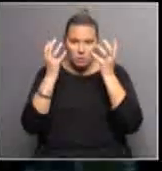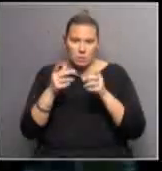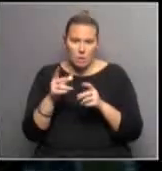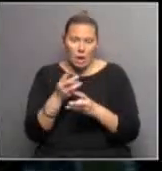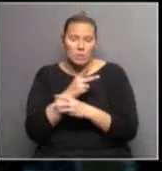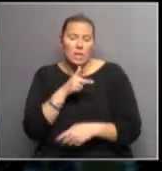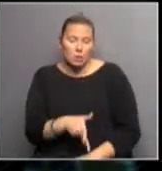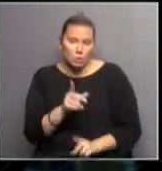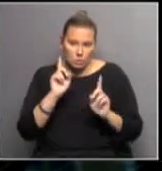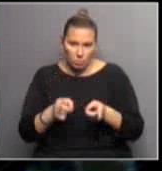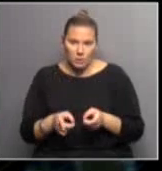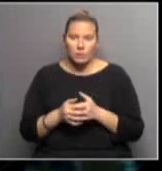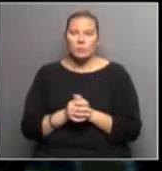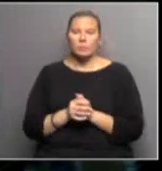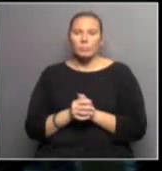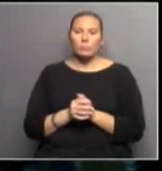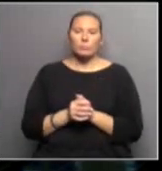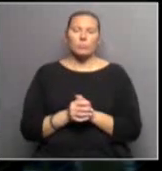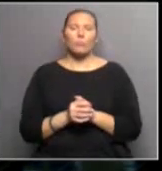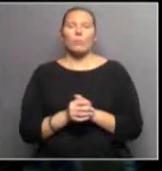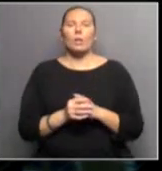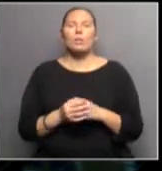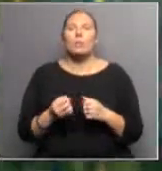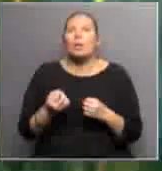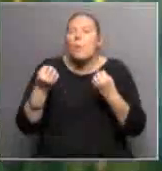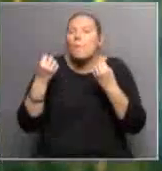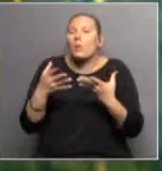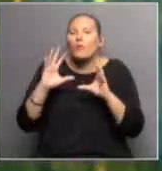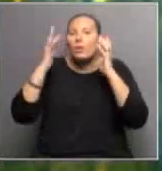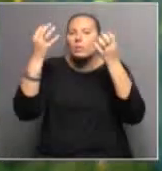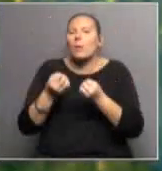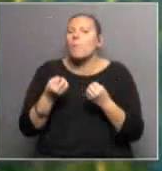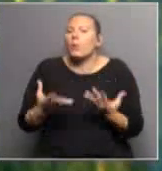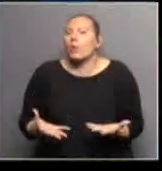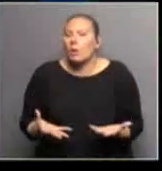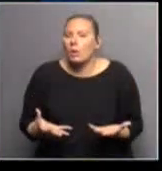hijos e hijas. ¿Y cuáles son las causas principales de esta violencia?